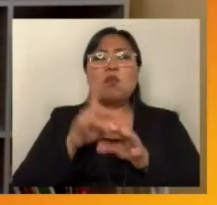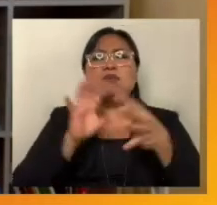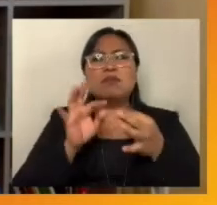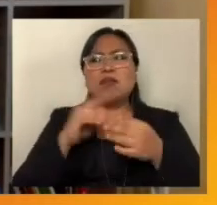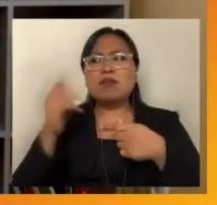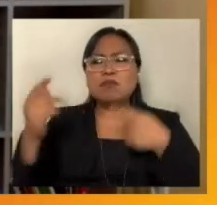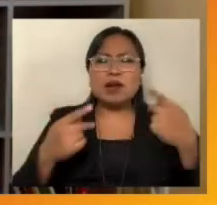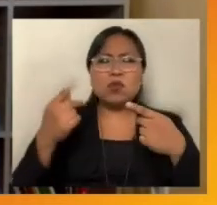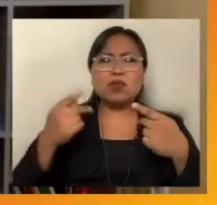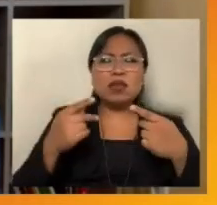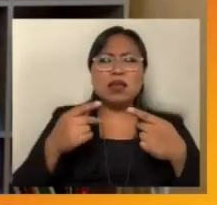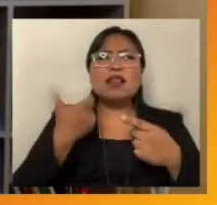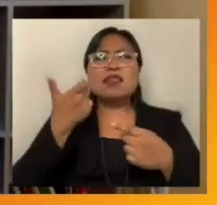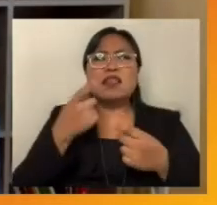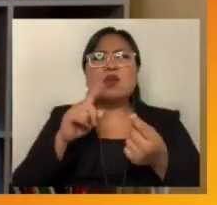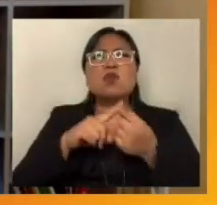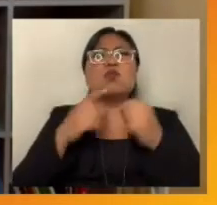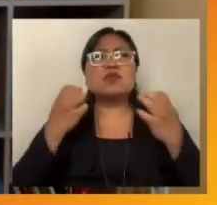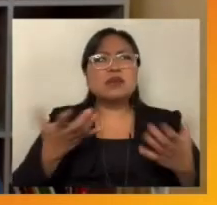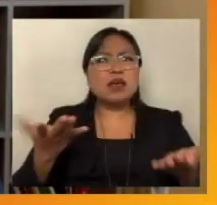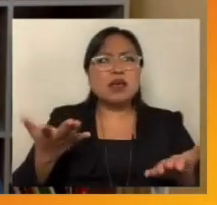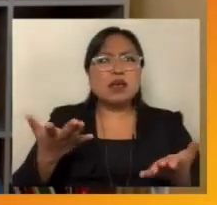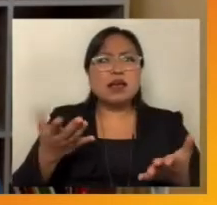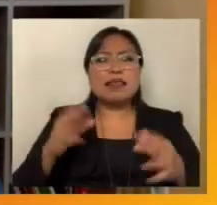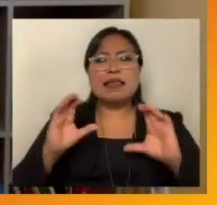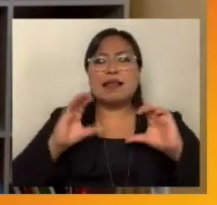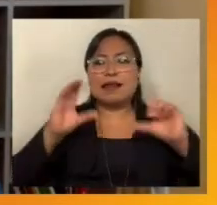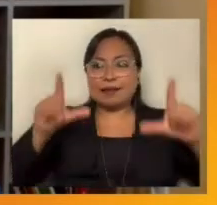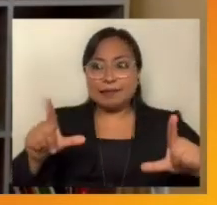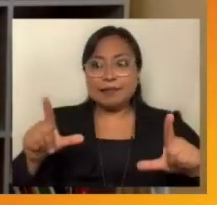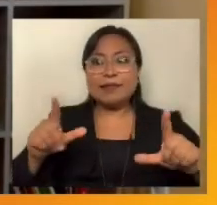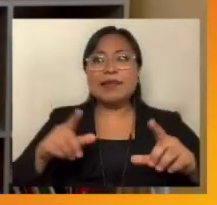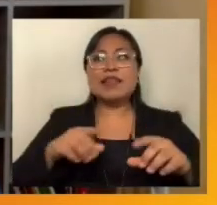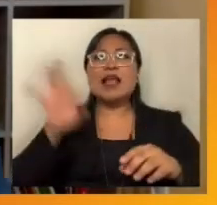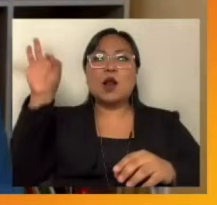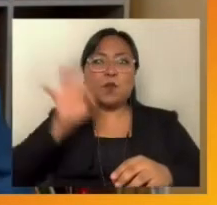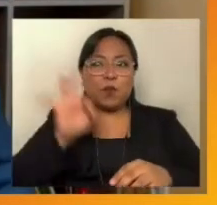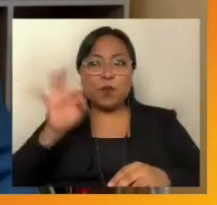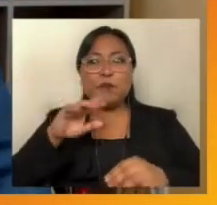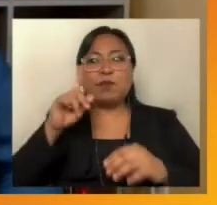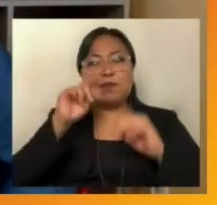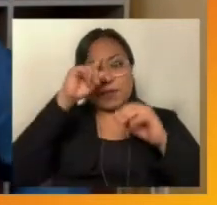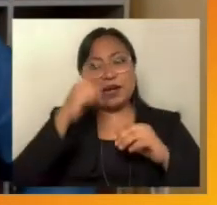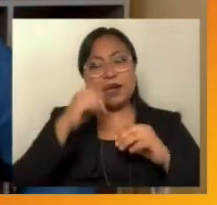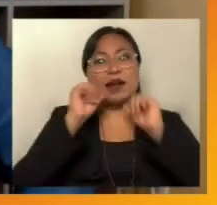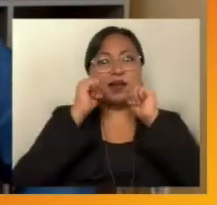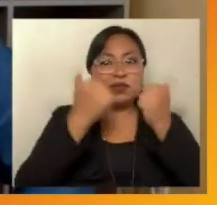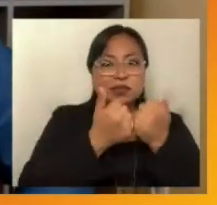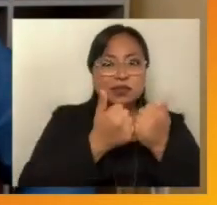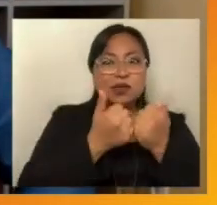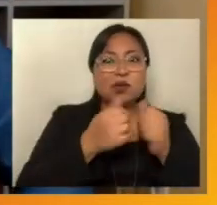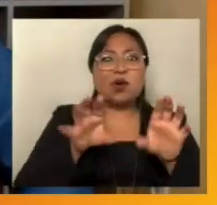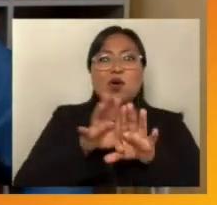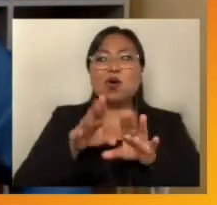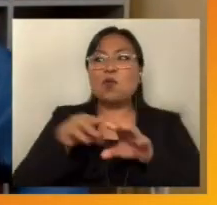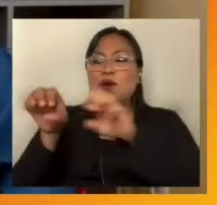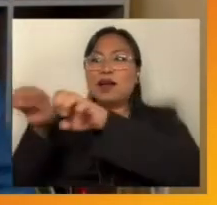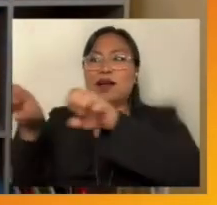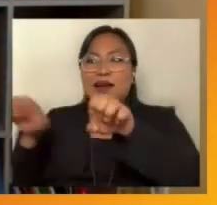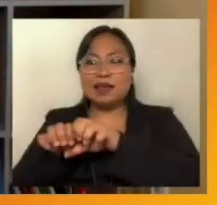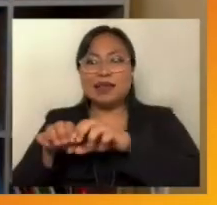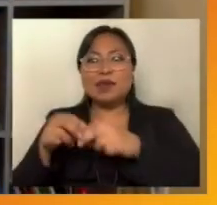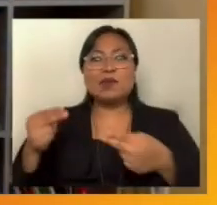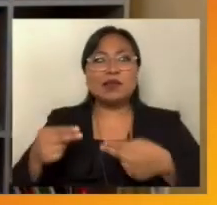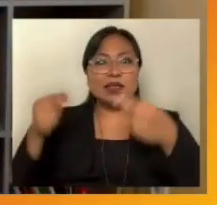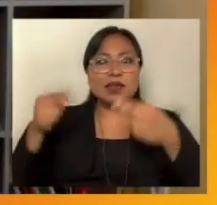recaudado históricamente tanto de los clientes, la parte que se dedicaba para la organización, como de los equipos, de las empresas, de los